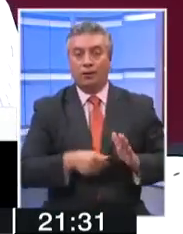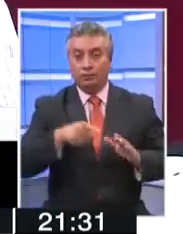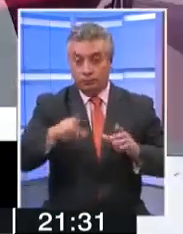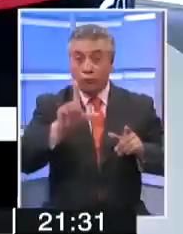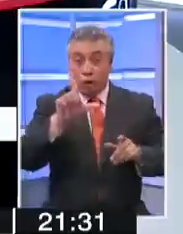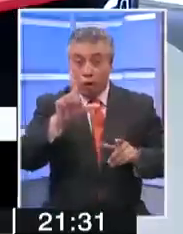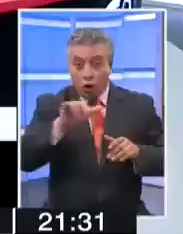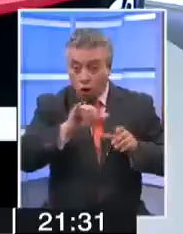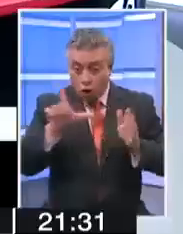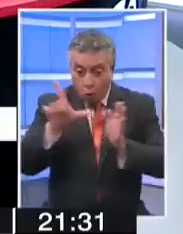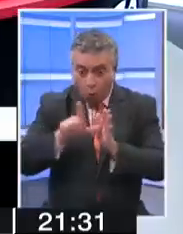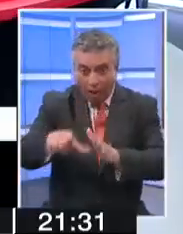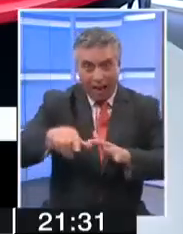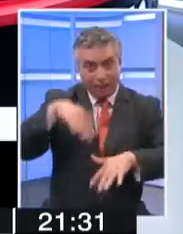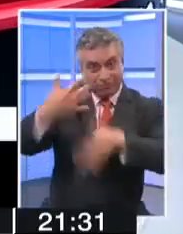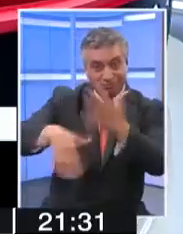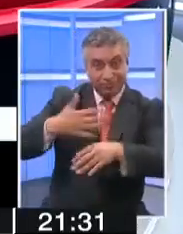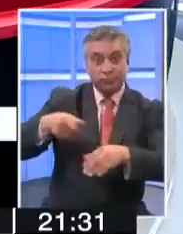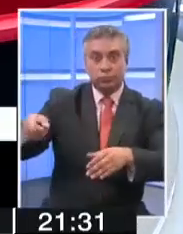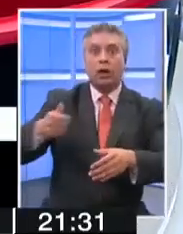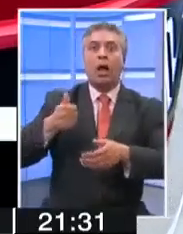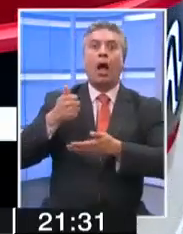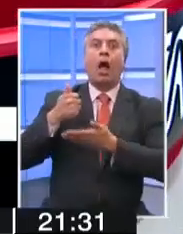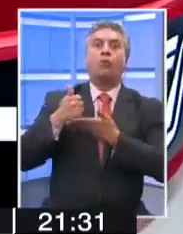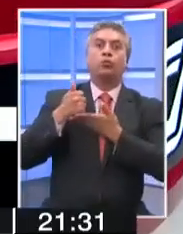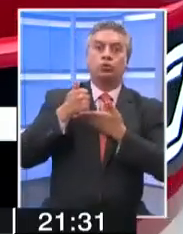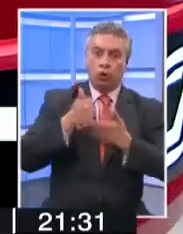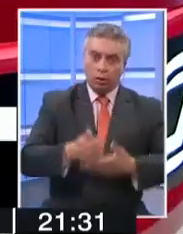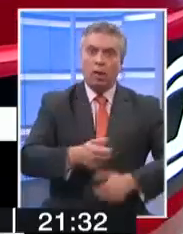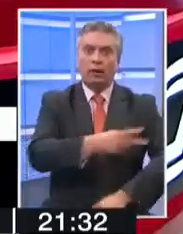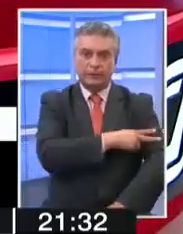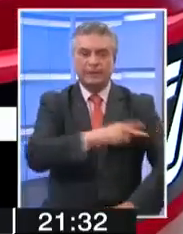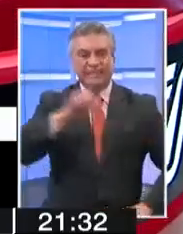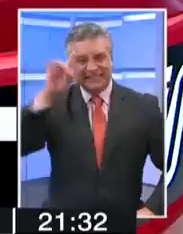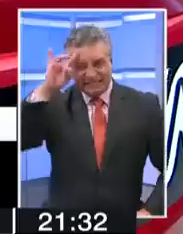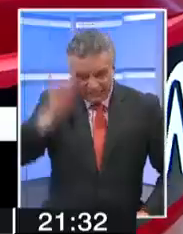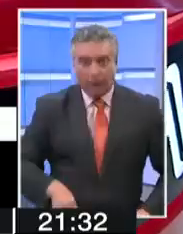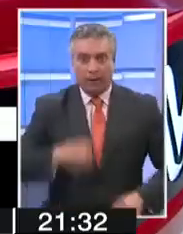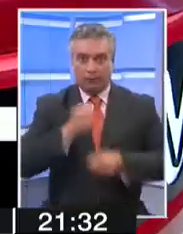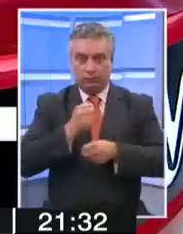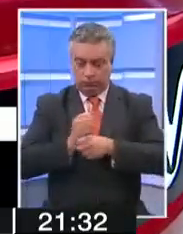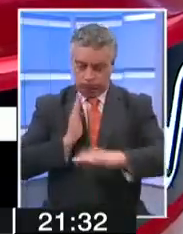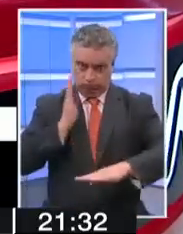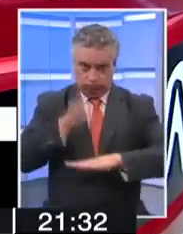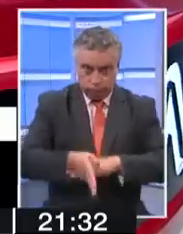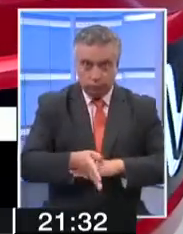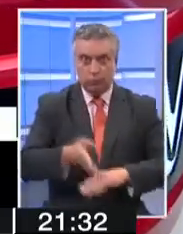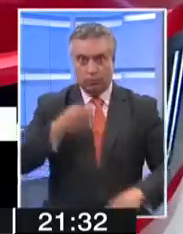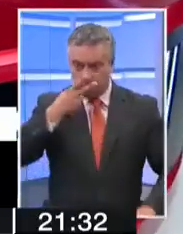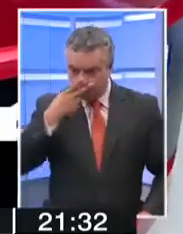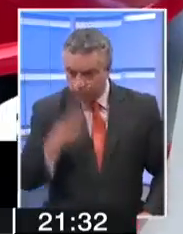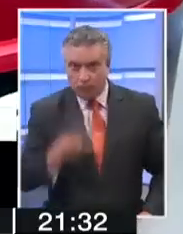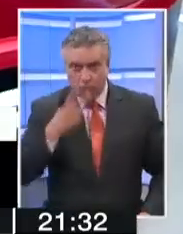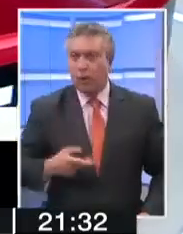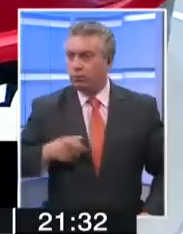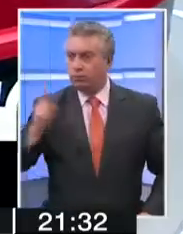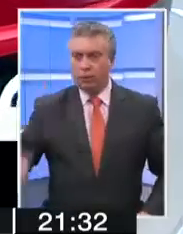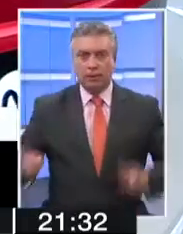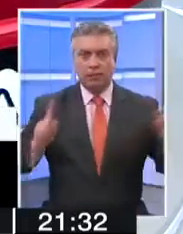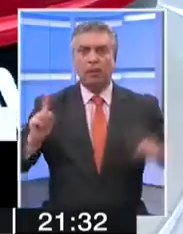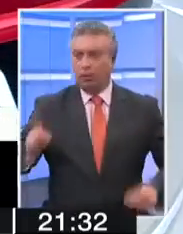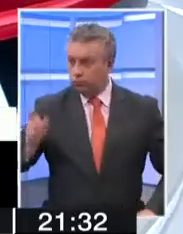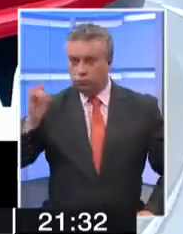hay una emergencia en una región, vaya una autoridad de peso, una autoridad que sepa hacer la pega. Es importante que la autoridad y con poder de decisión, de decir,